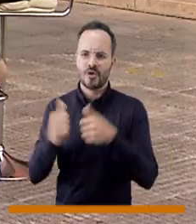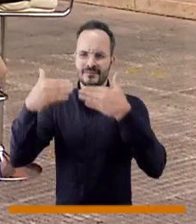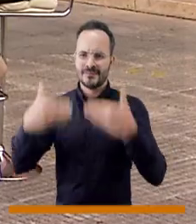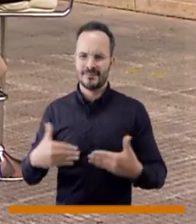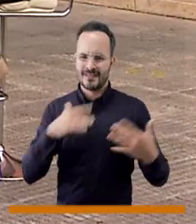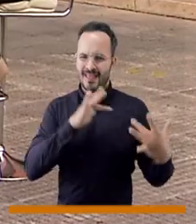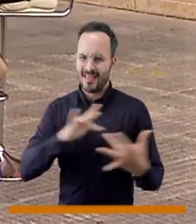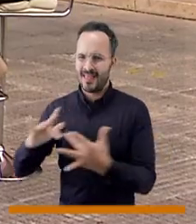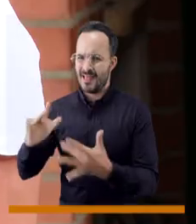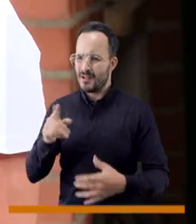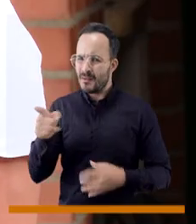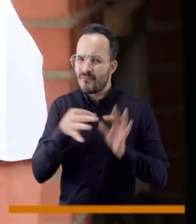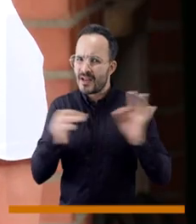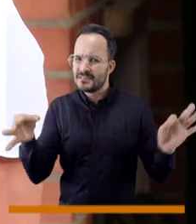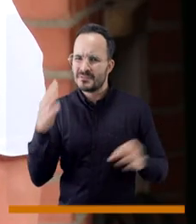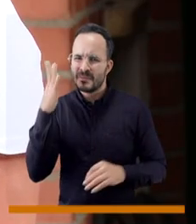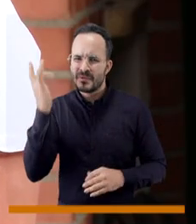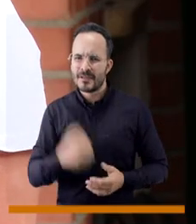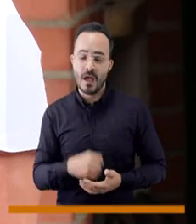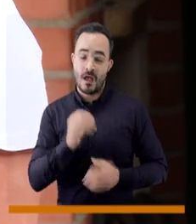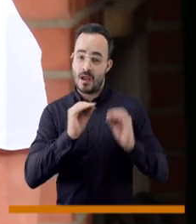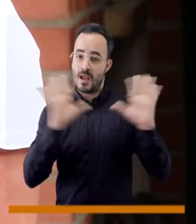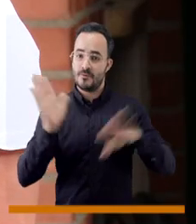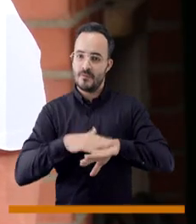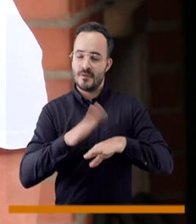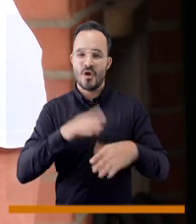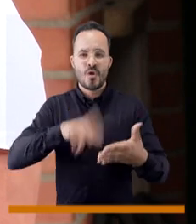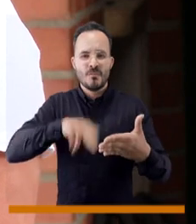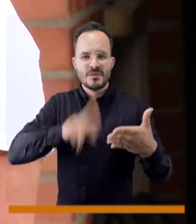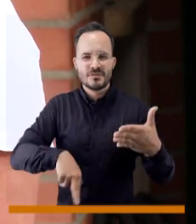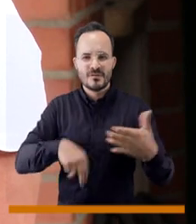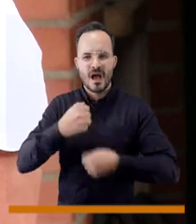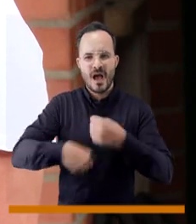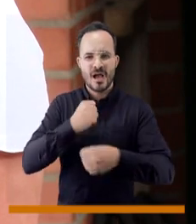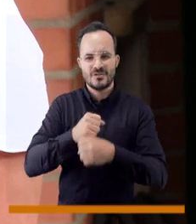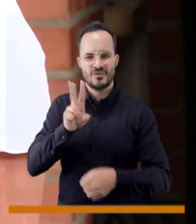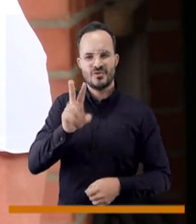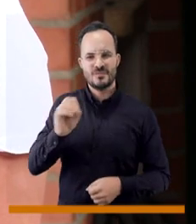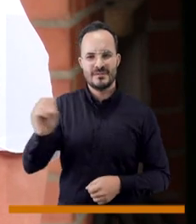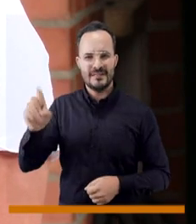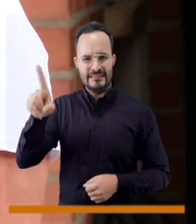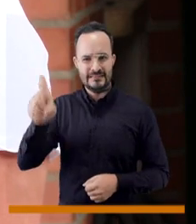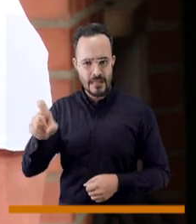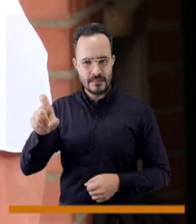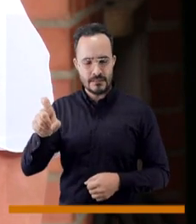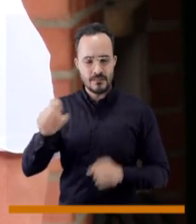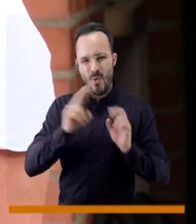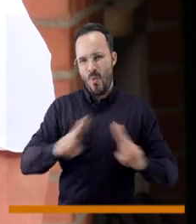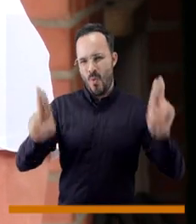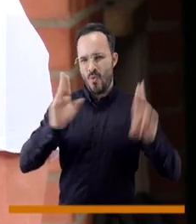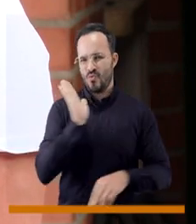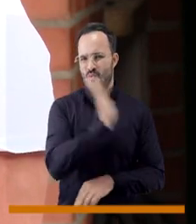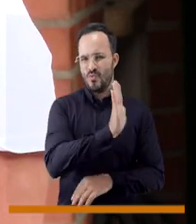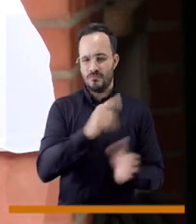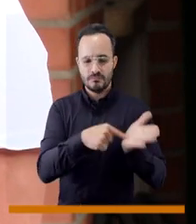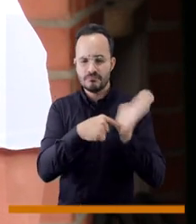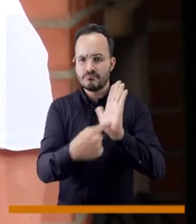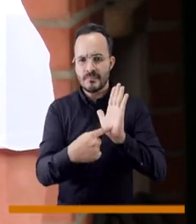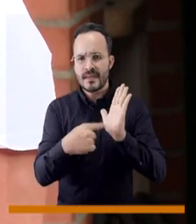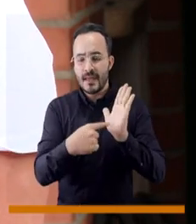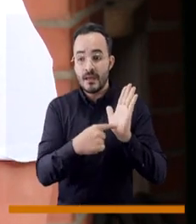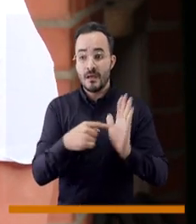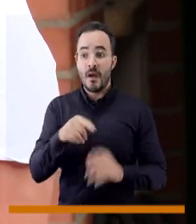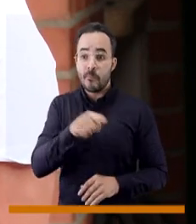discapacidad? Claro que sí, Katherine. Lo que pasa es que la Convención de la ONU del 2006 nos invita que ante todo las personas